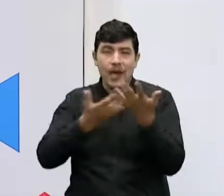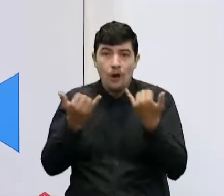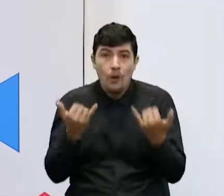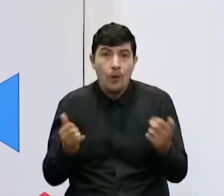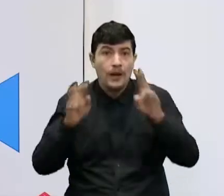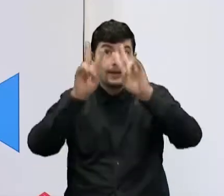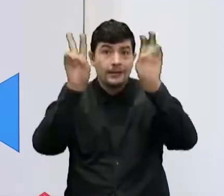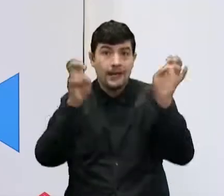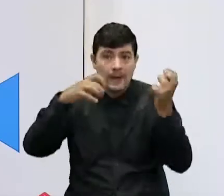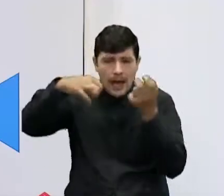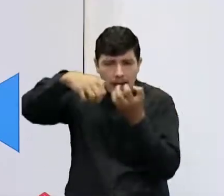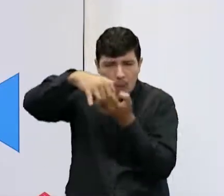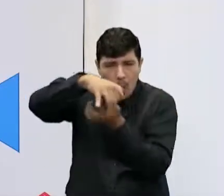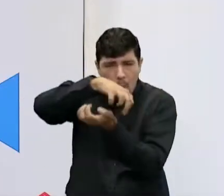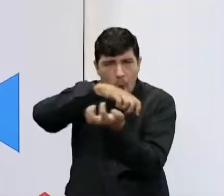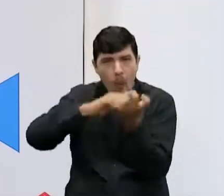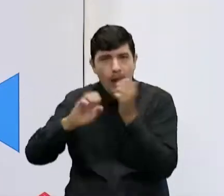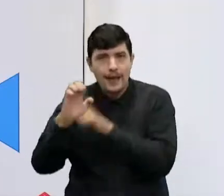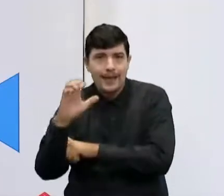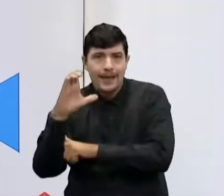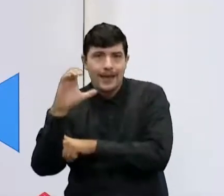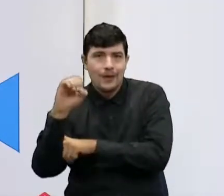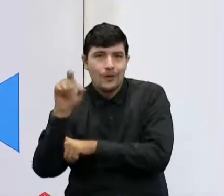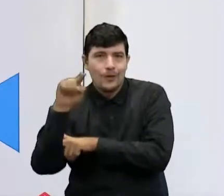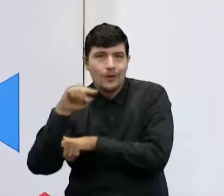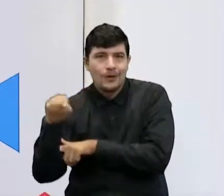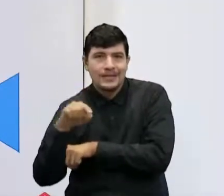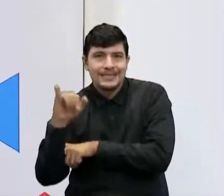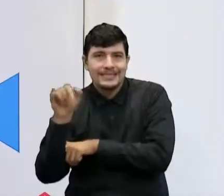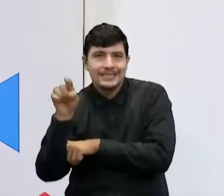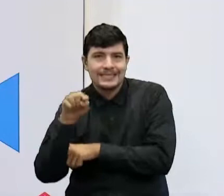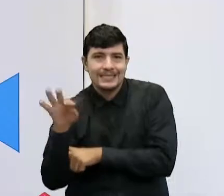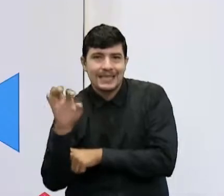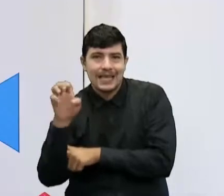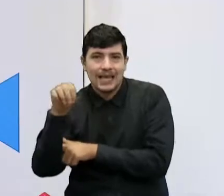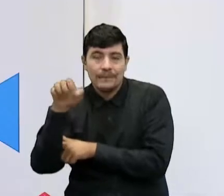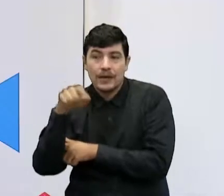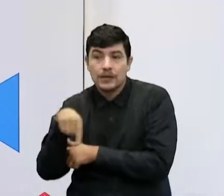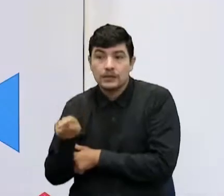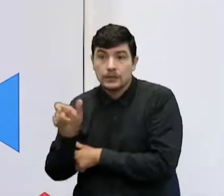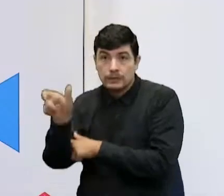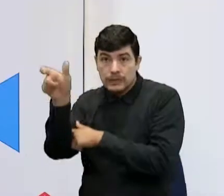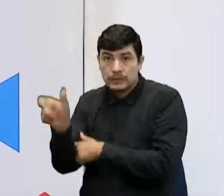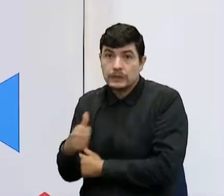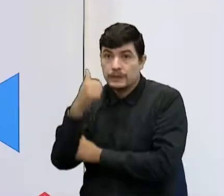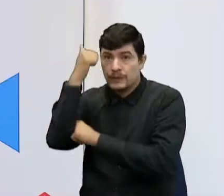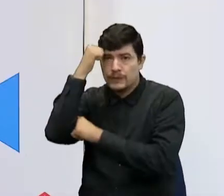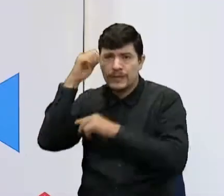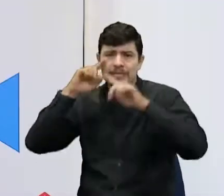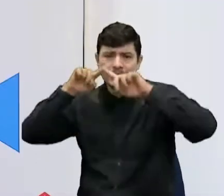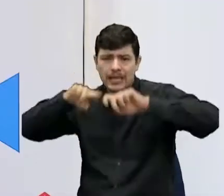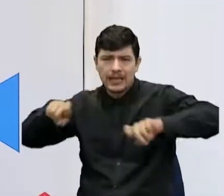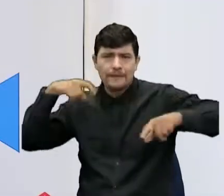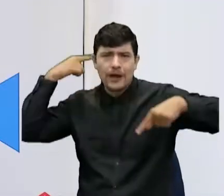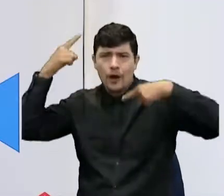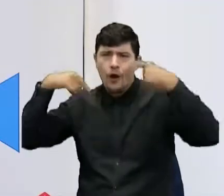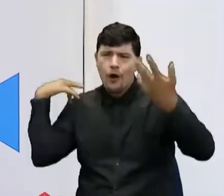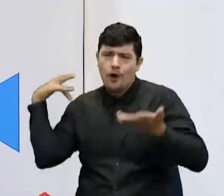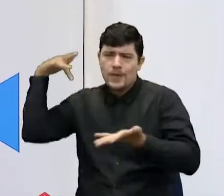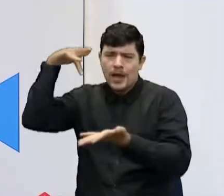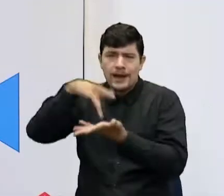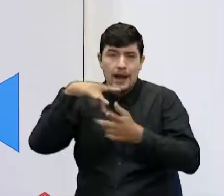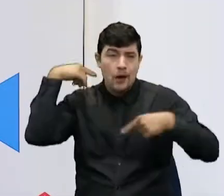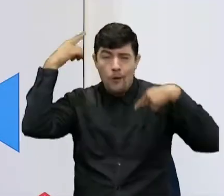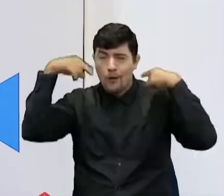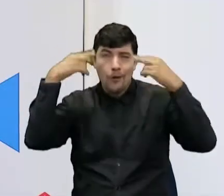pendiente de la pantalla del Canal TRO porque viene un científico loco, loco de conocimiento a enseñarnos en la clase de hoy Por supuesto,